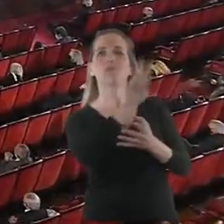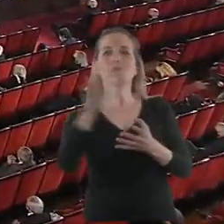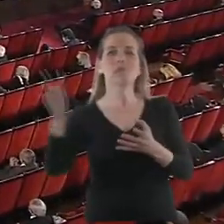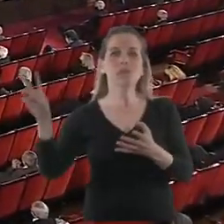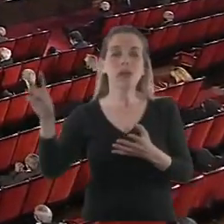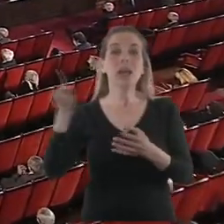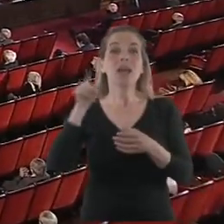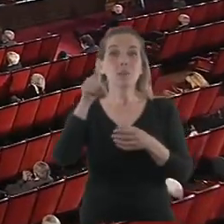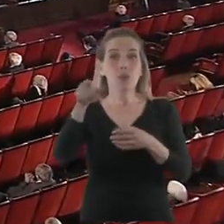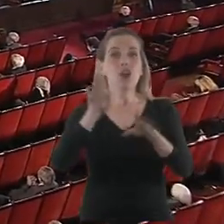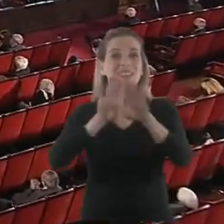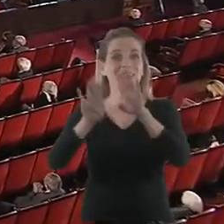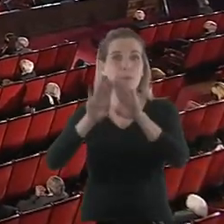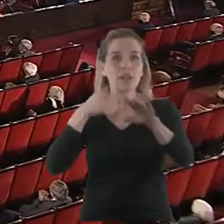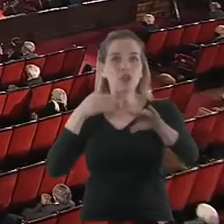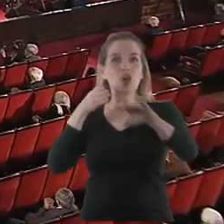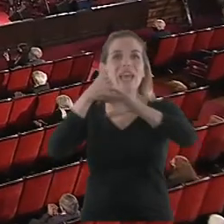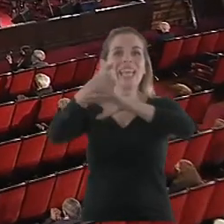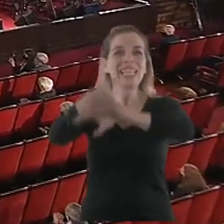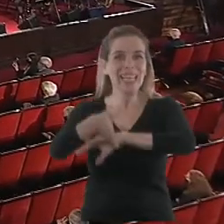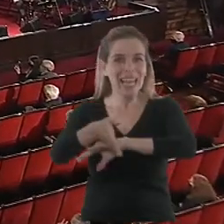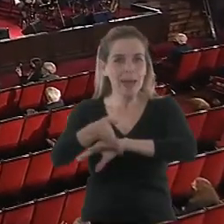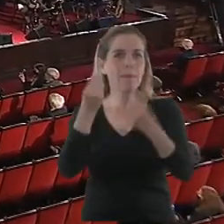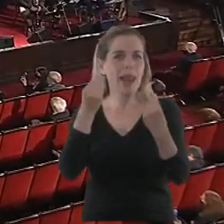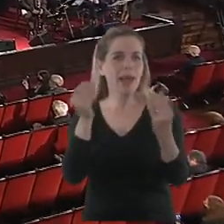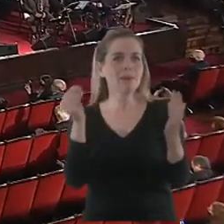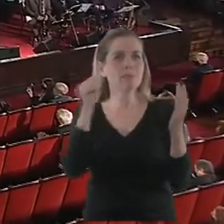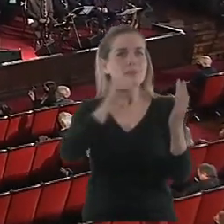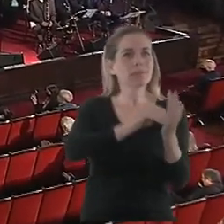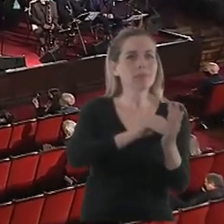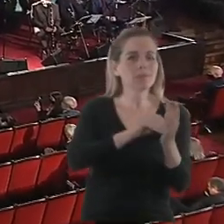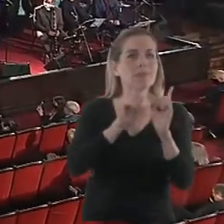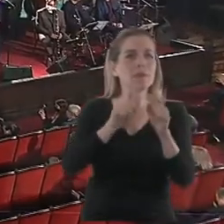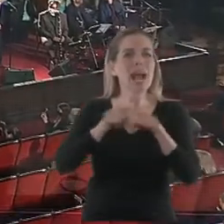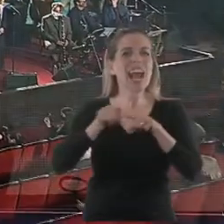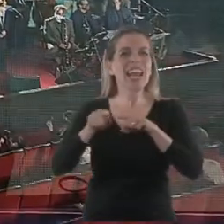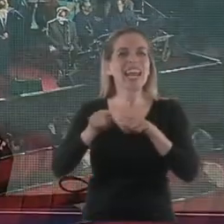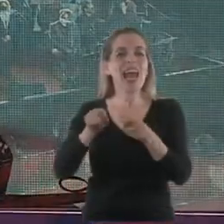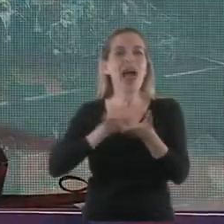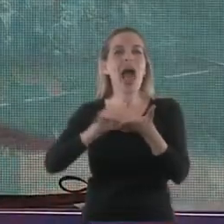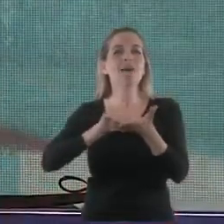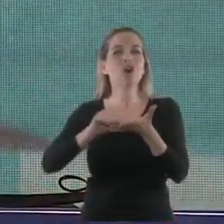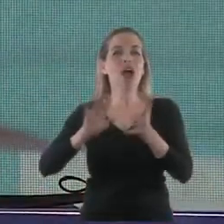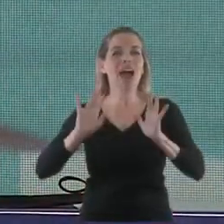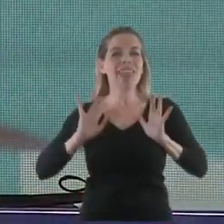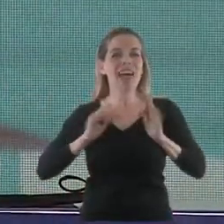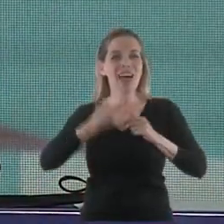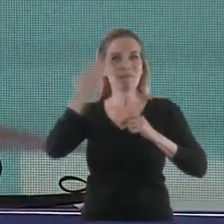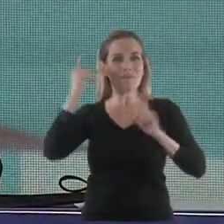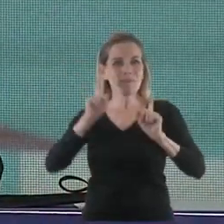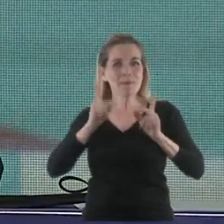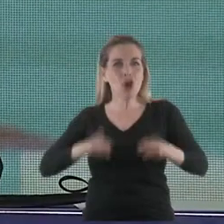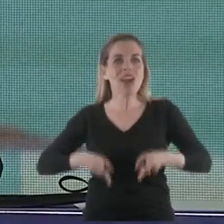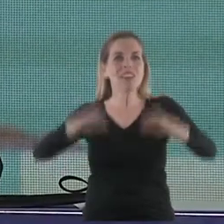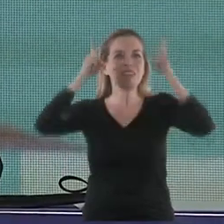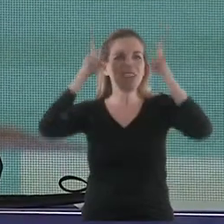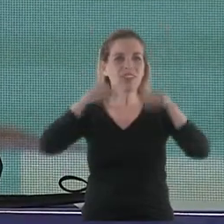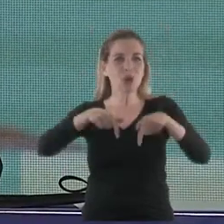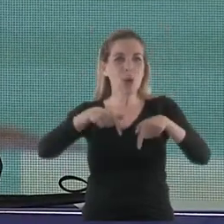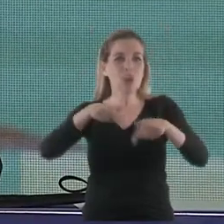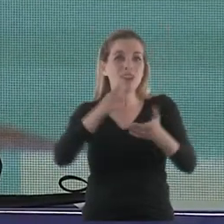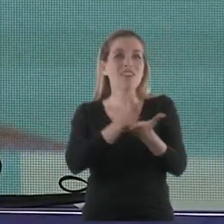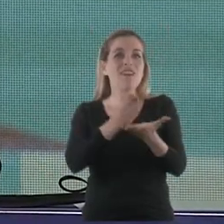Entré allí para inscribirme en mi carrera de abogacía, ya antes, por esta misma facultad, cuando esta facultad